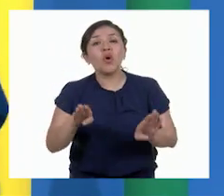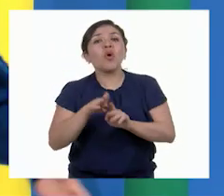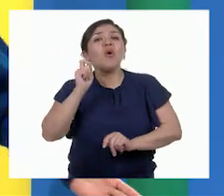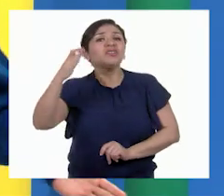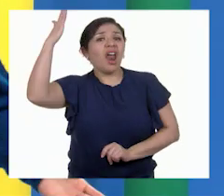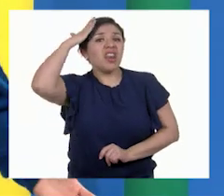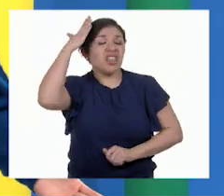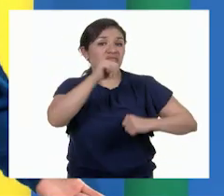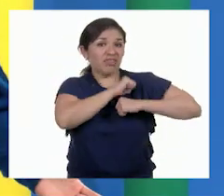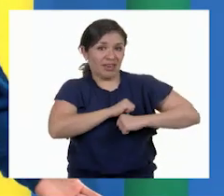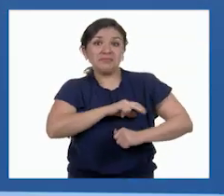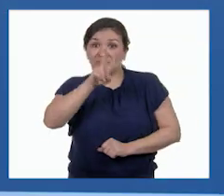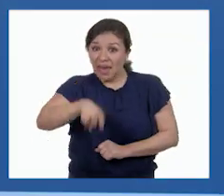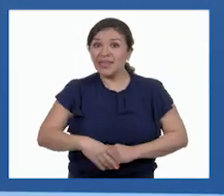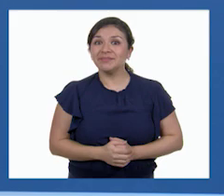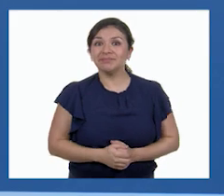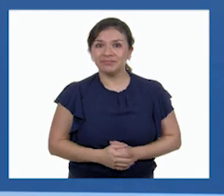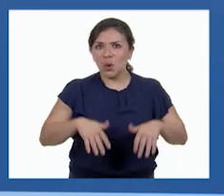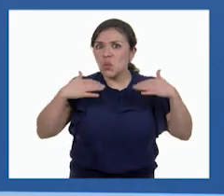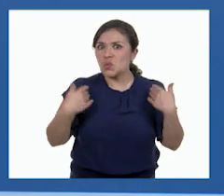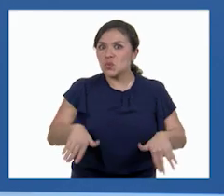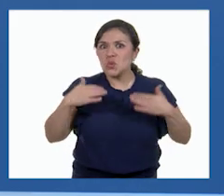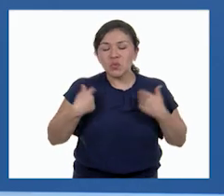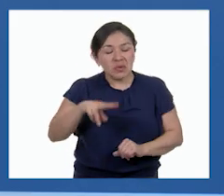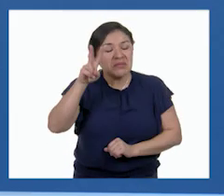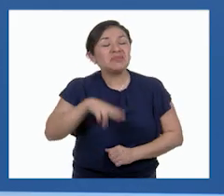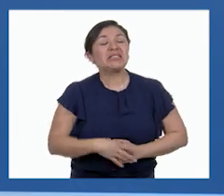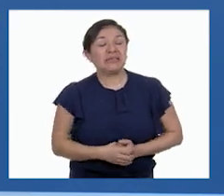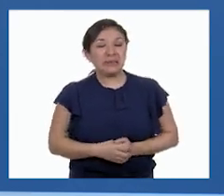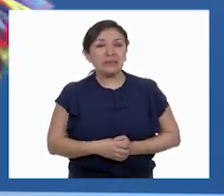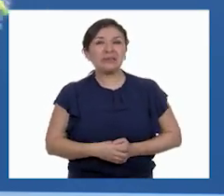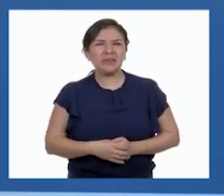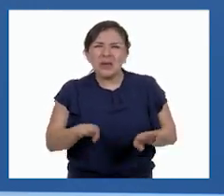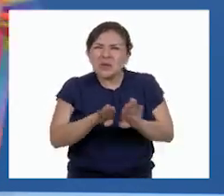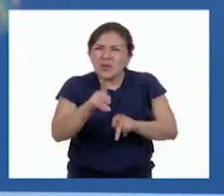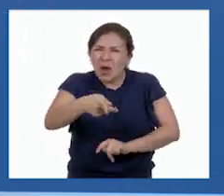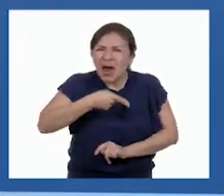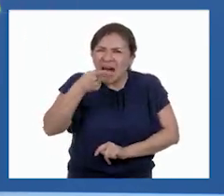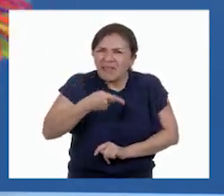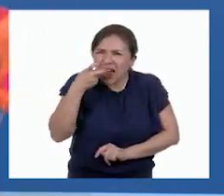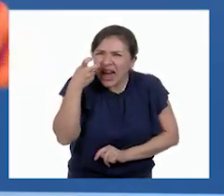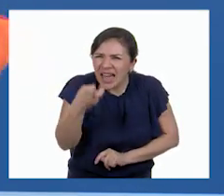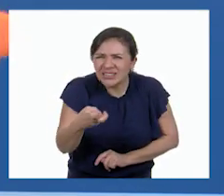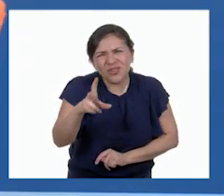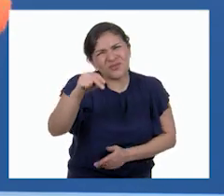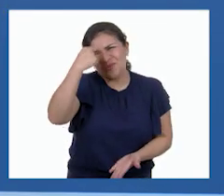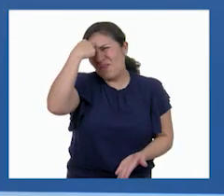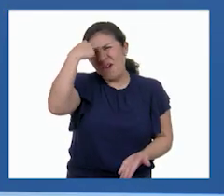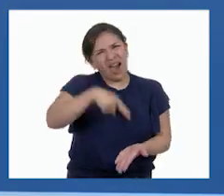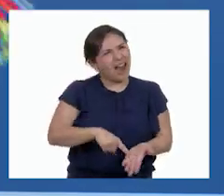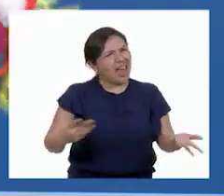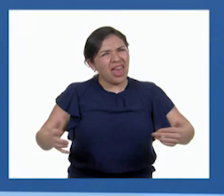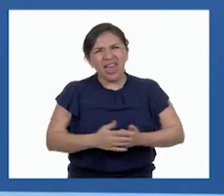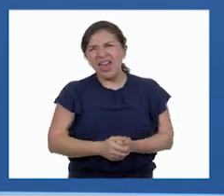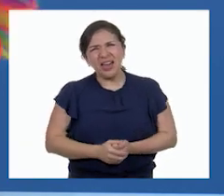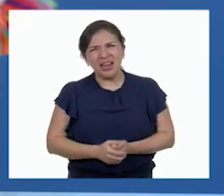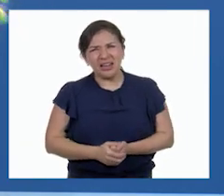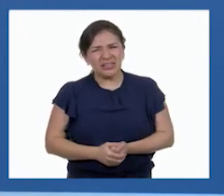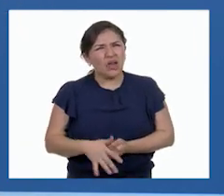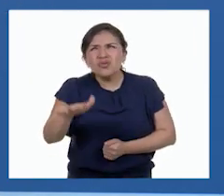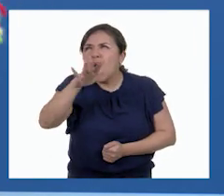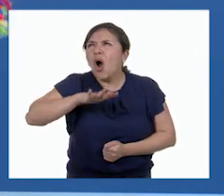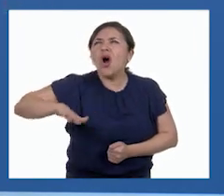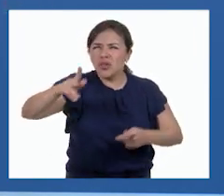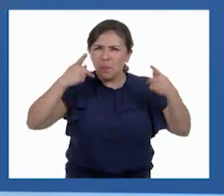este proceso, ¿sí o no? ¡Uy, no, Larisa! ¿Qué? ¿Cómo puedes decir eso? No. Si todo el